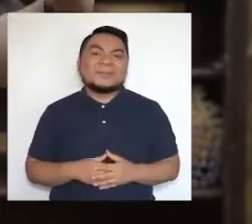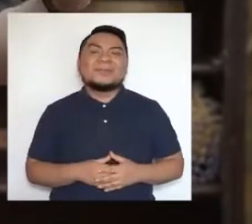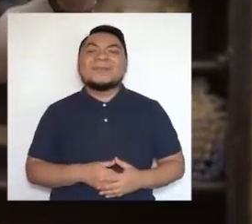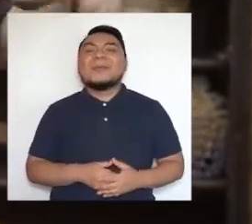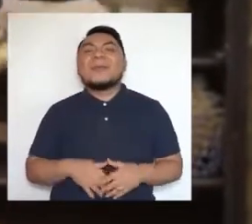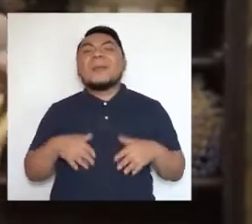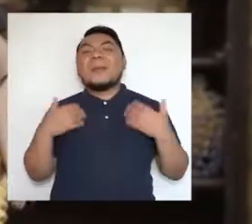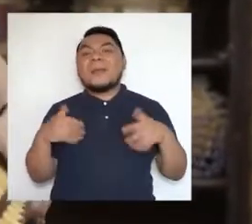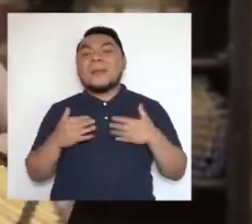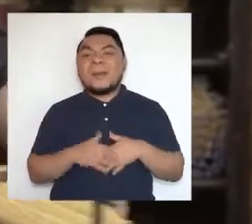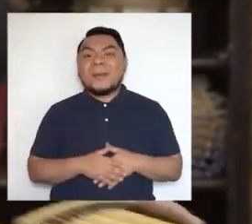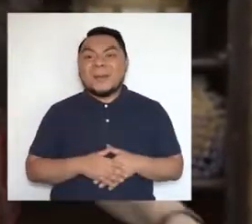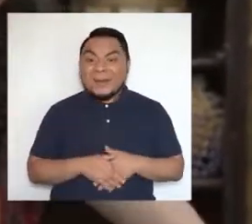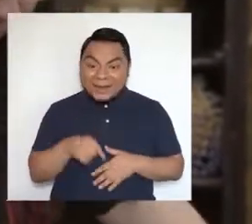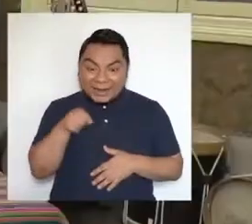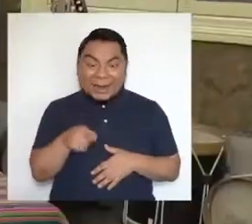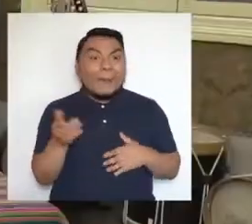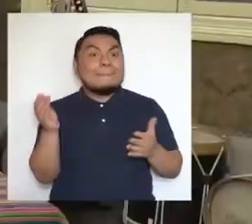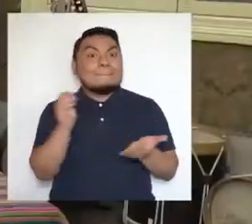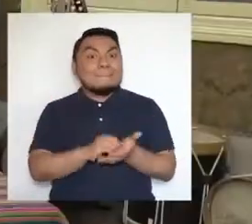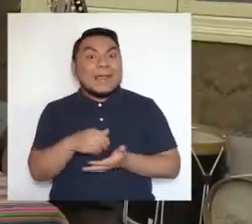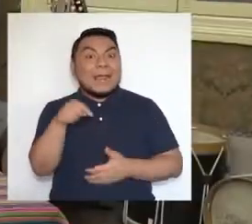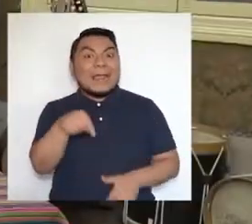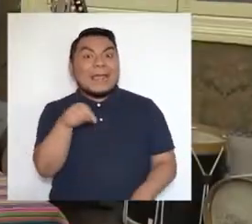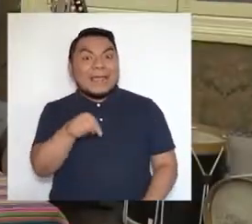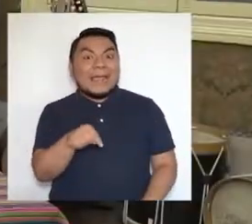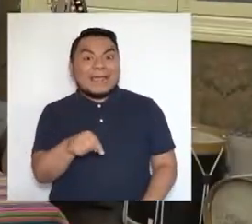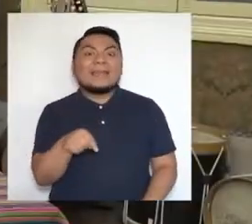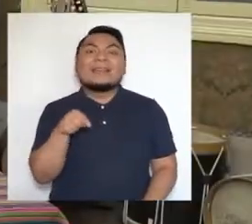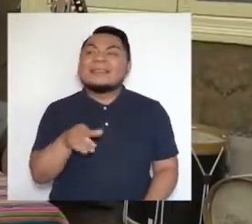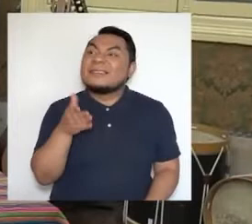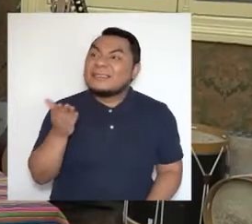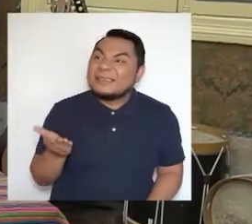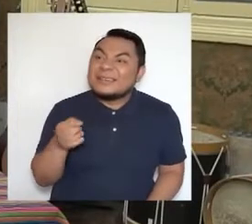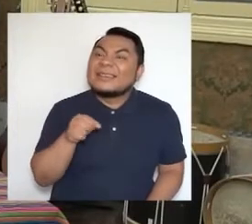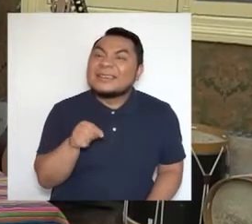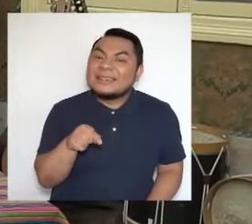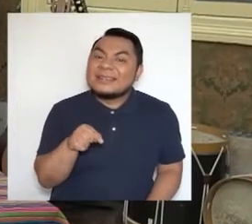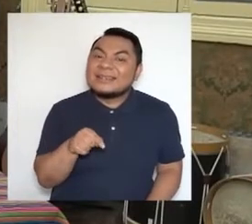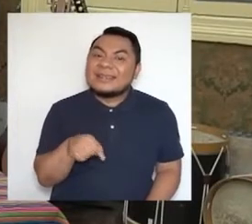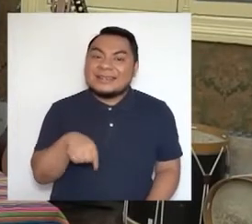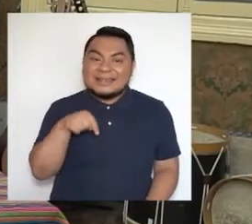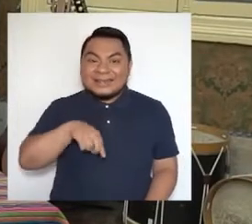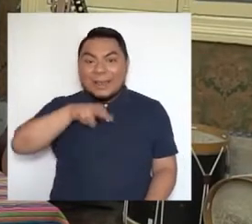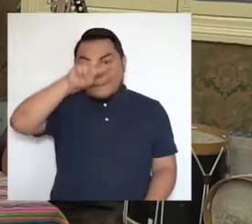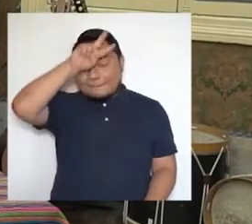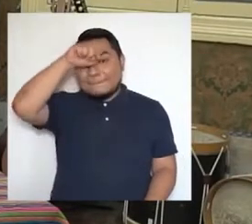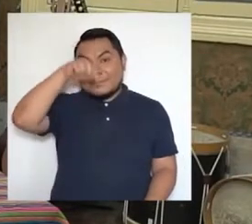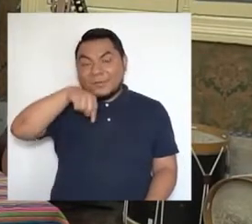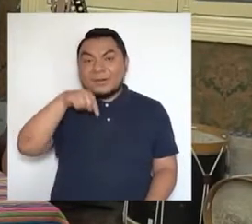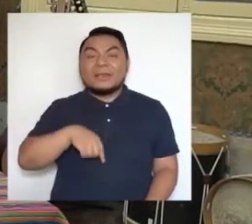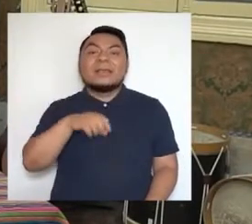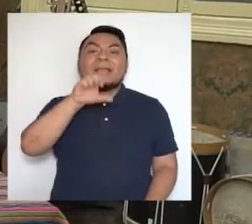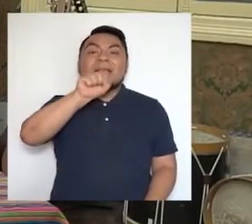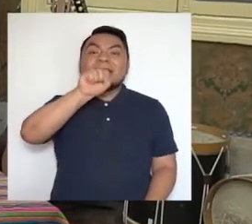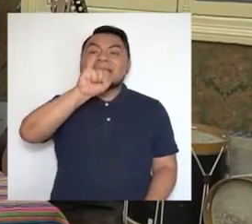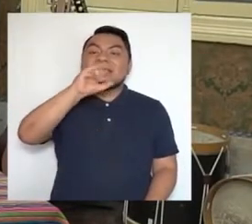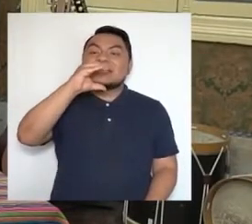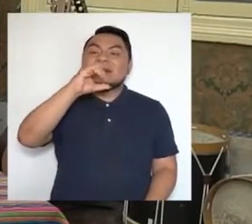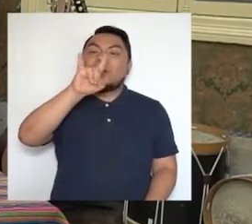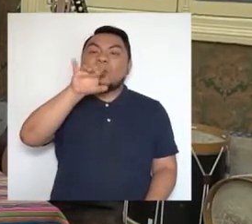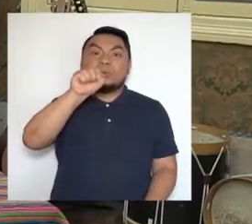¡Oh! ¡Oh! ¡Oh! ¡Y acá hay más! Estos son de Perú. Son dos sikus que se